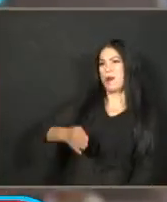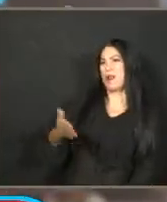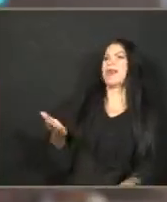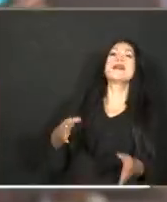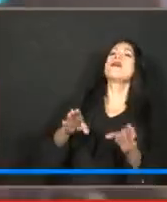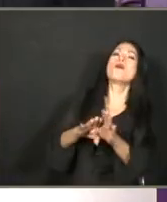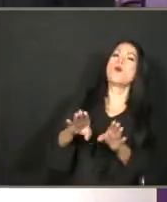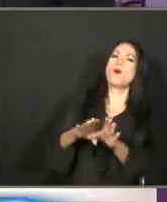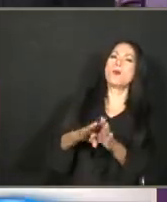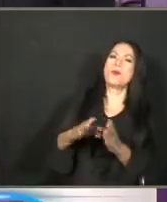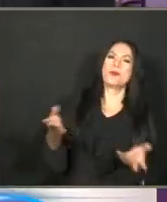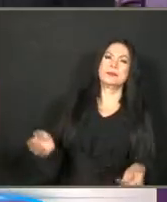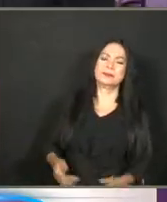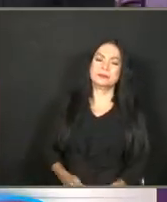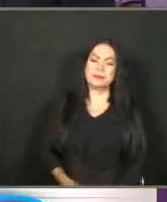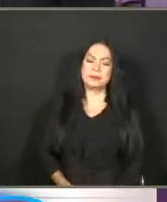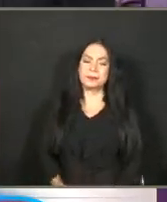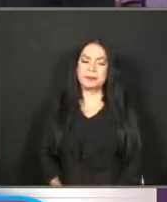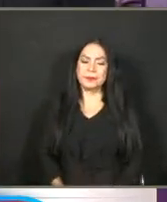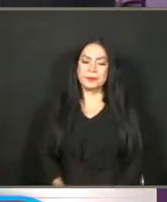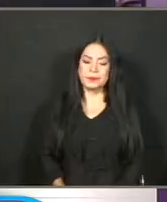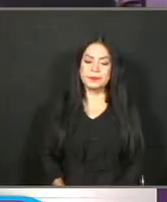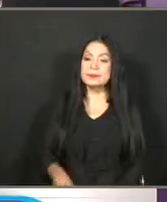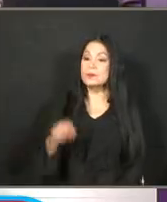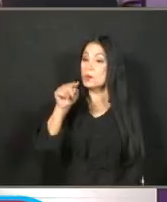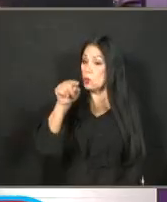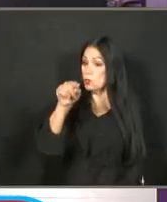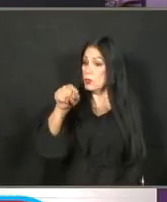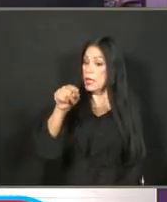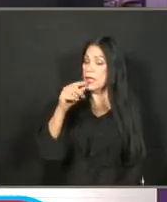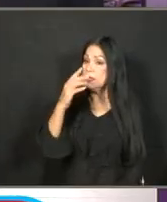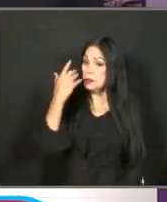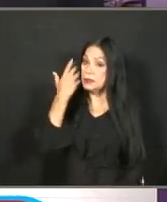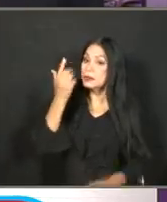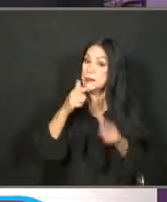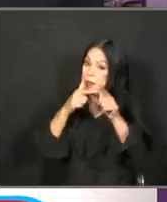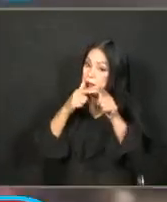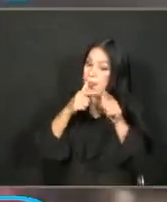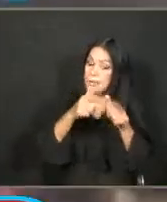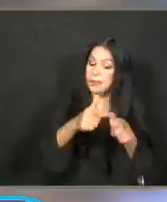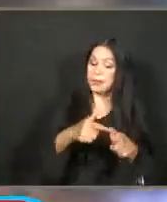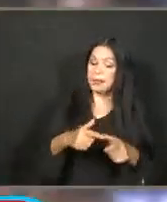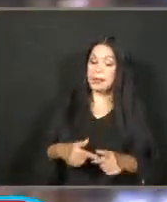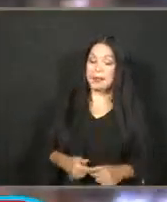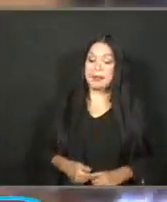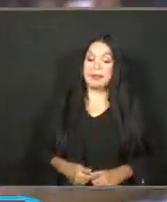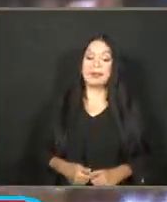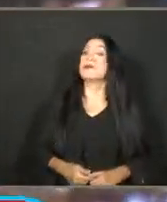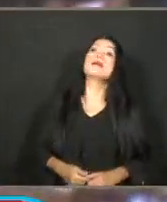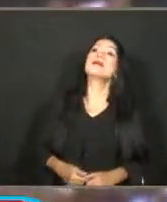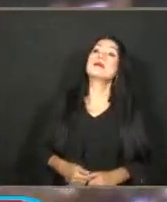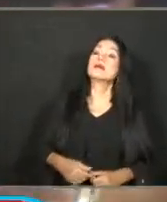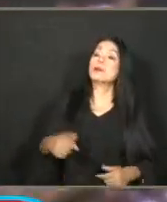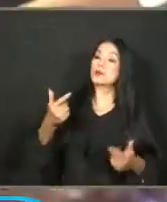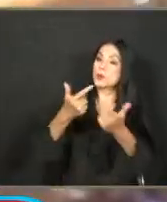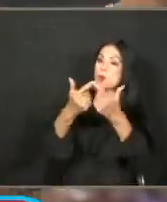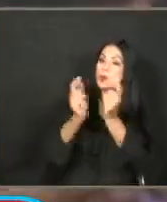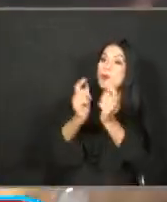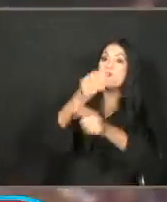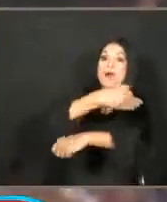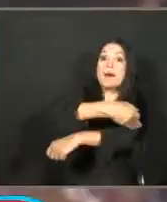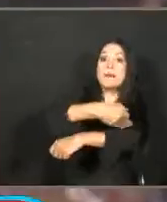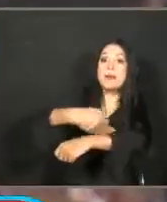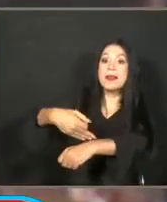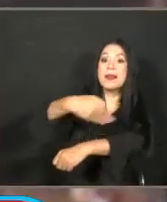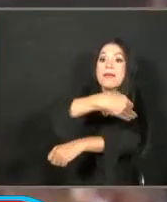quiero que ustedes sigan con el ronda bogotá ustedes bien presente lo tengo dice ustedes mi hermano mi sobrino el otro sobrino el acordeonero